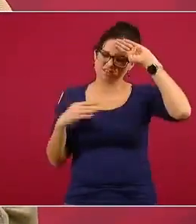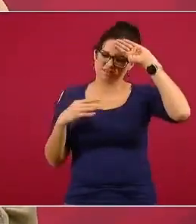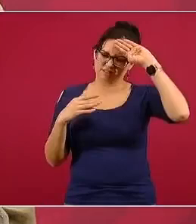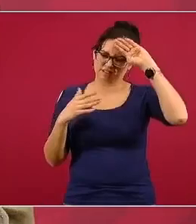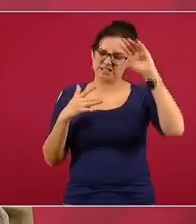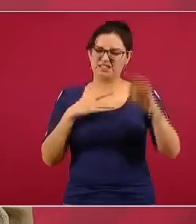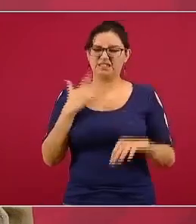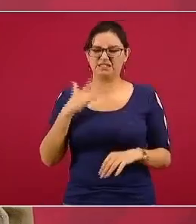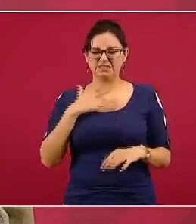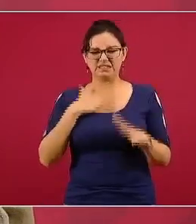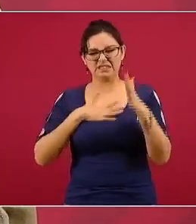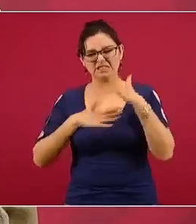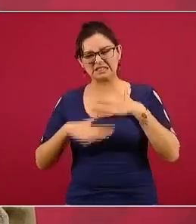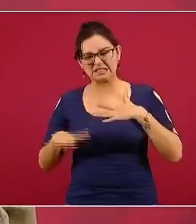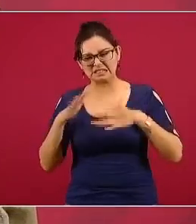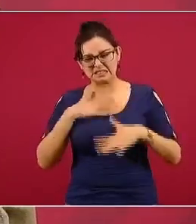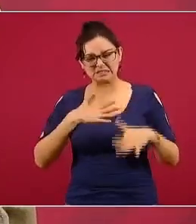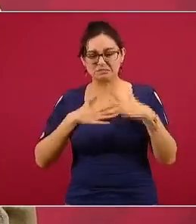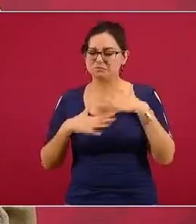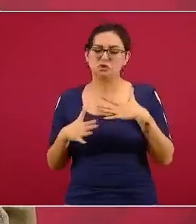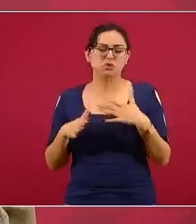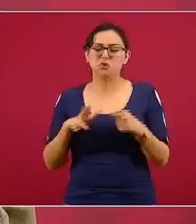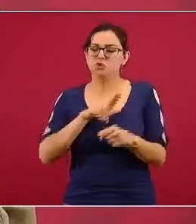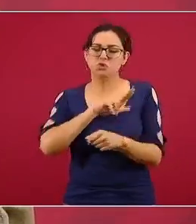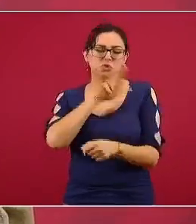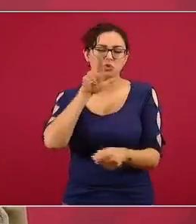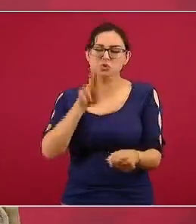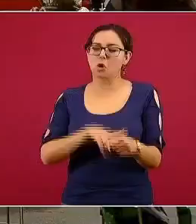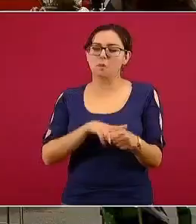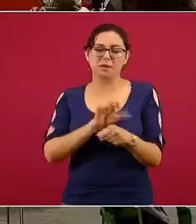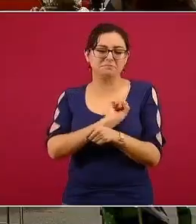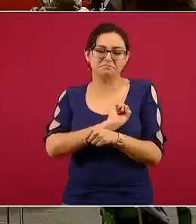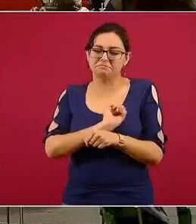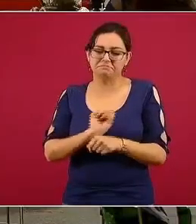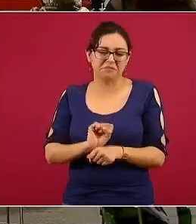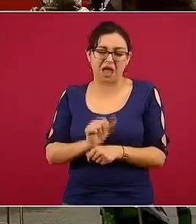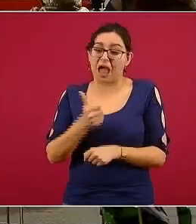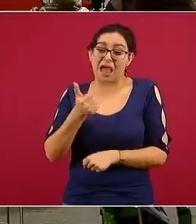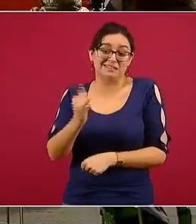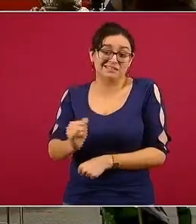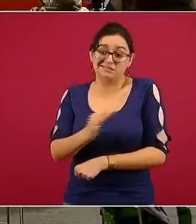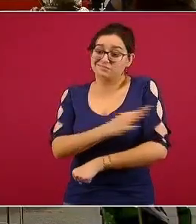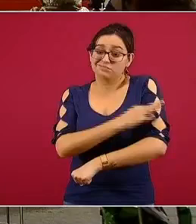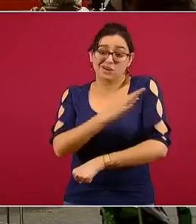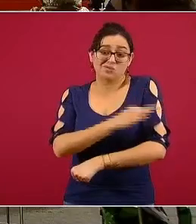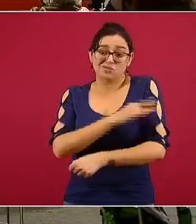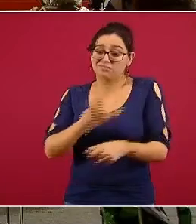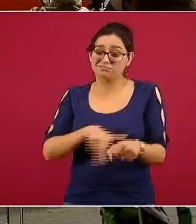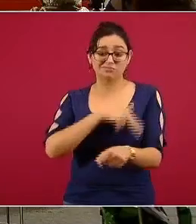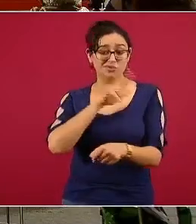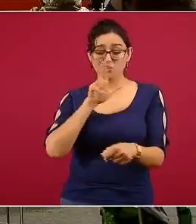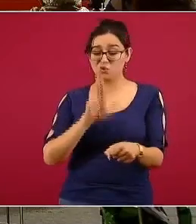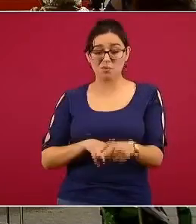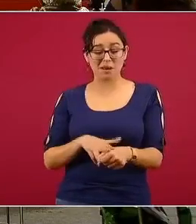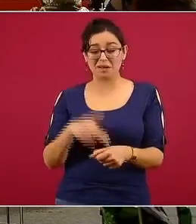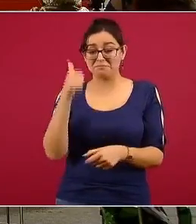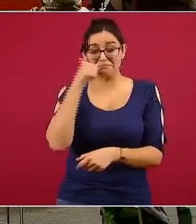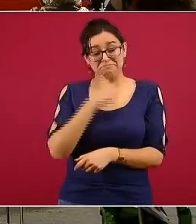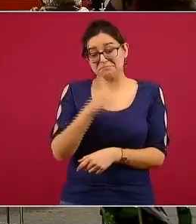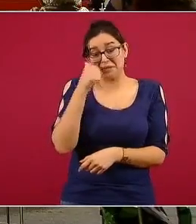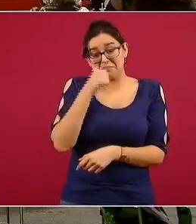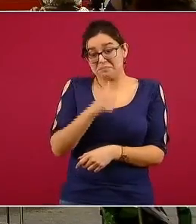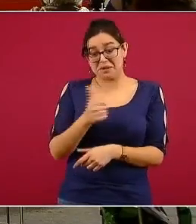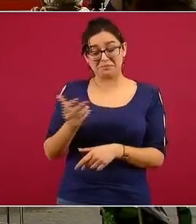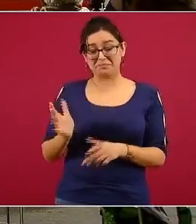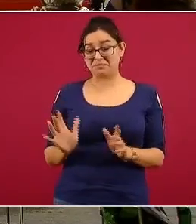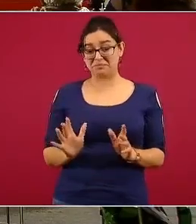mal, agitado, pero son efectos, digamos, adversos esperados, y eso se han reportado y tenemos todo un sistema que